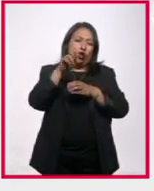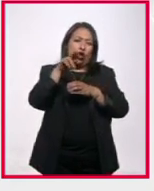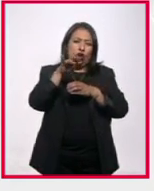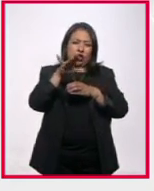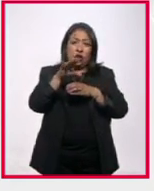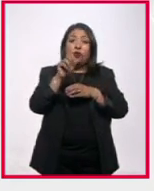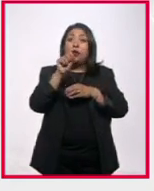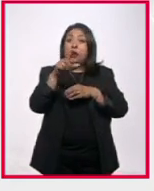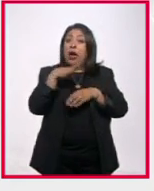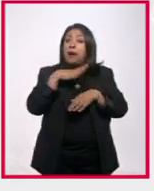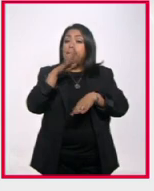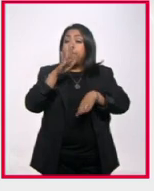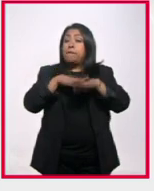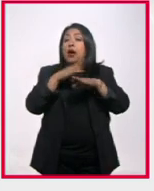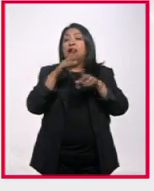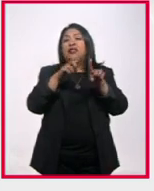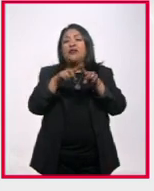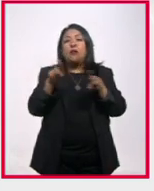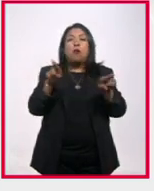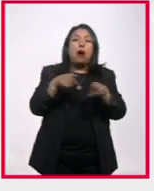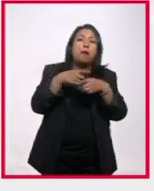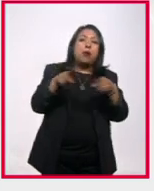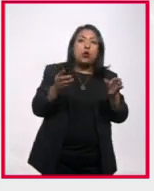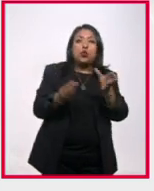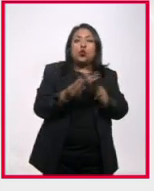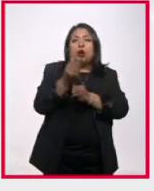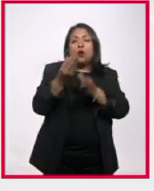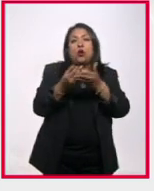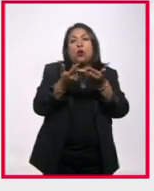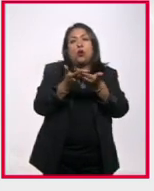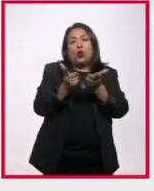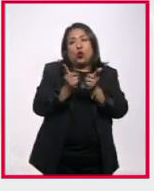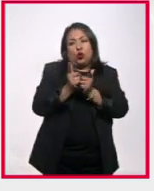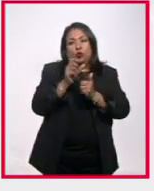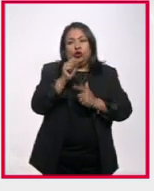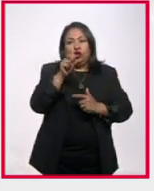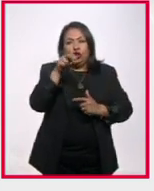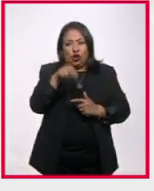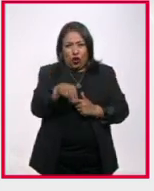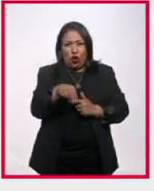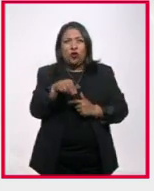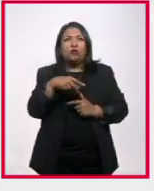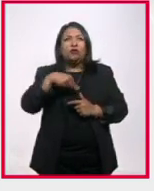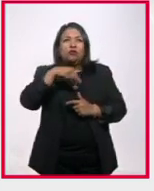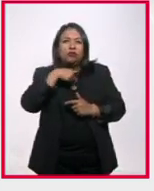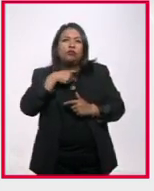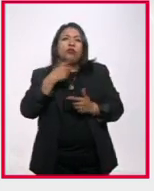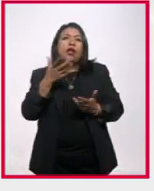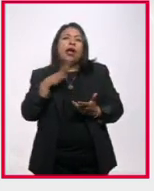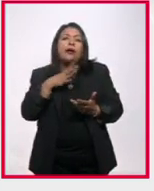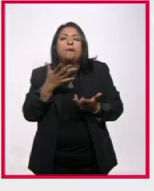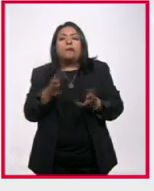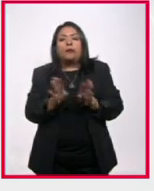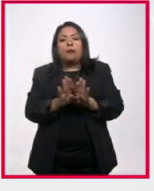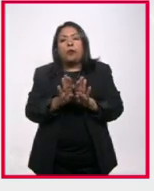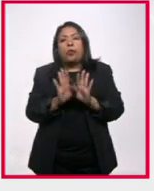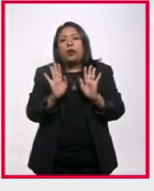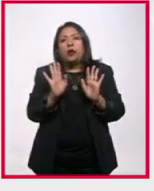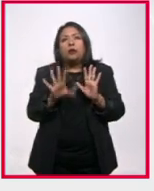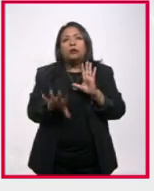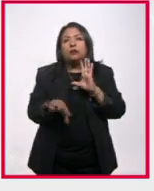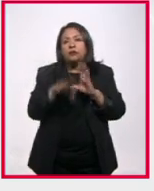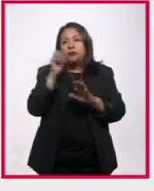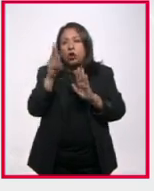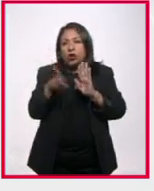tuvieron más repertorio con todo el resurgir de los sones que los grupos hemos, de alguna manera, pues como sacado